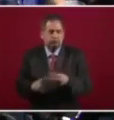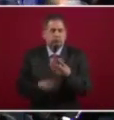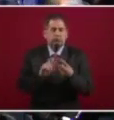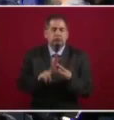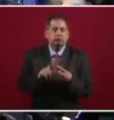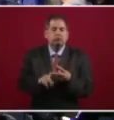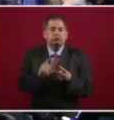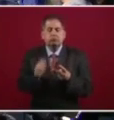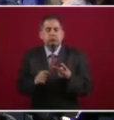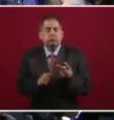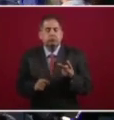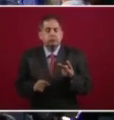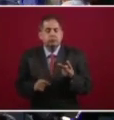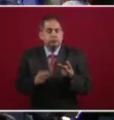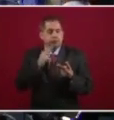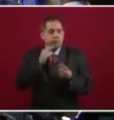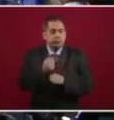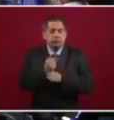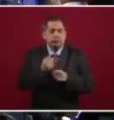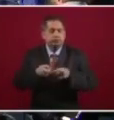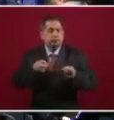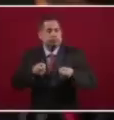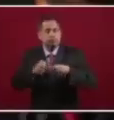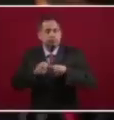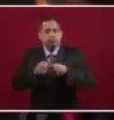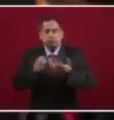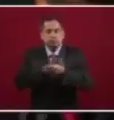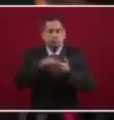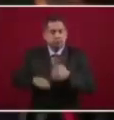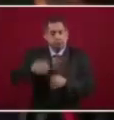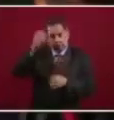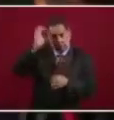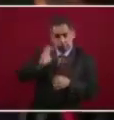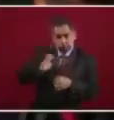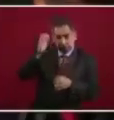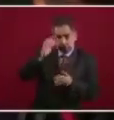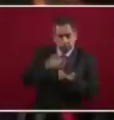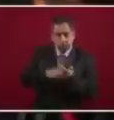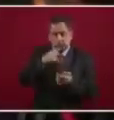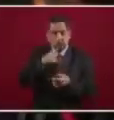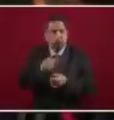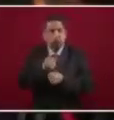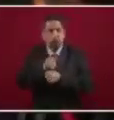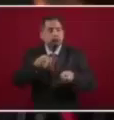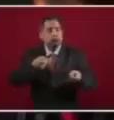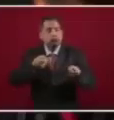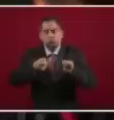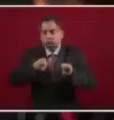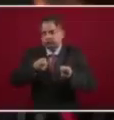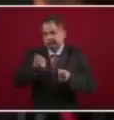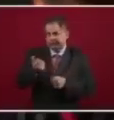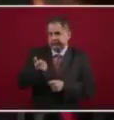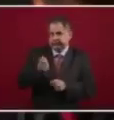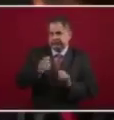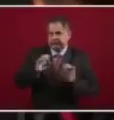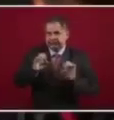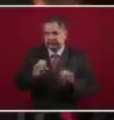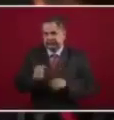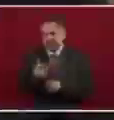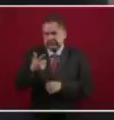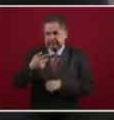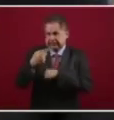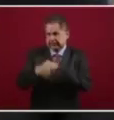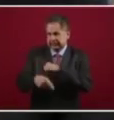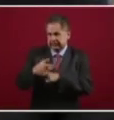justamente sobre el uso de armas. En el caso de Culiacán se hablaba de armas de muy alto calibre, y